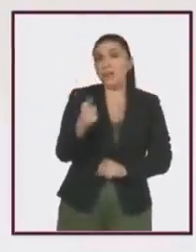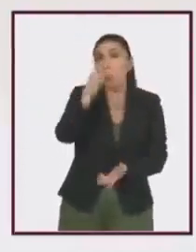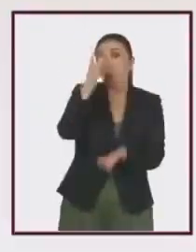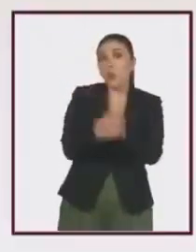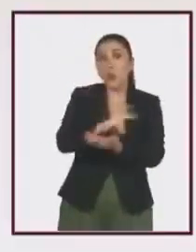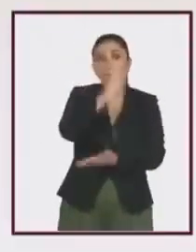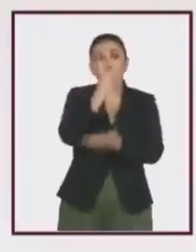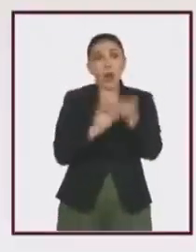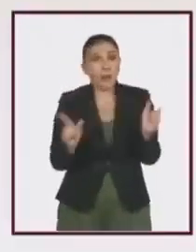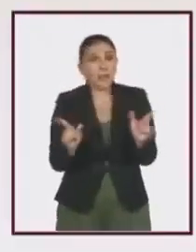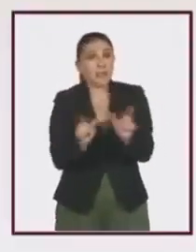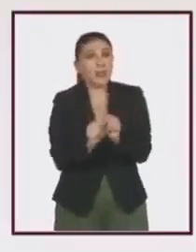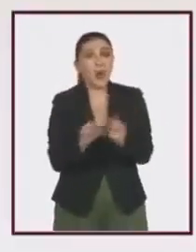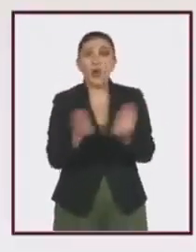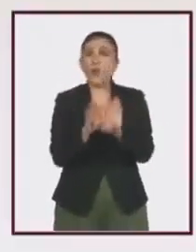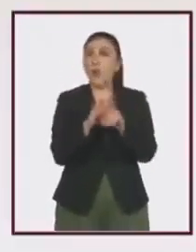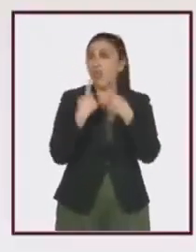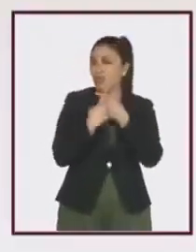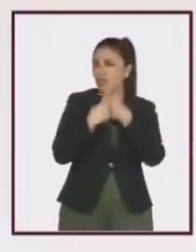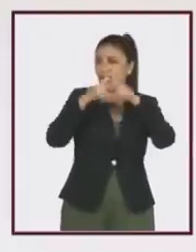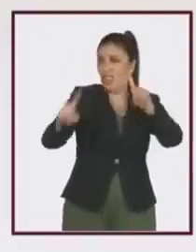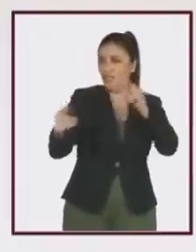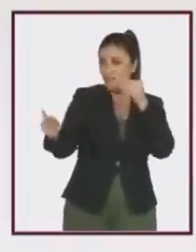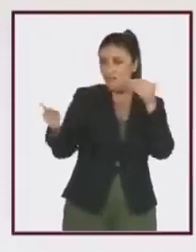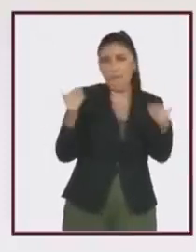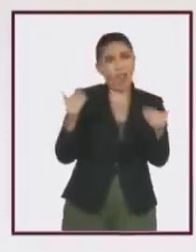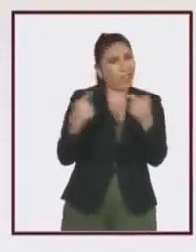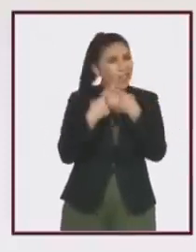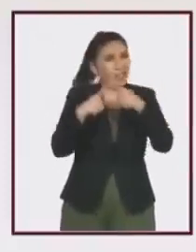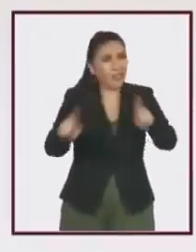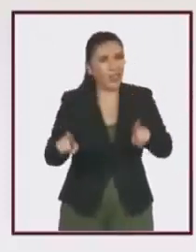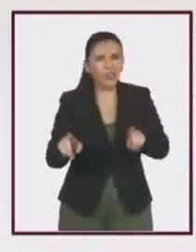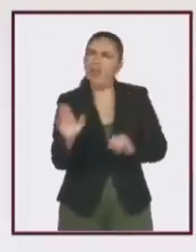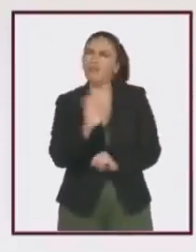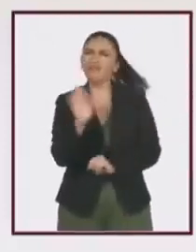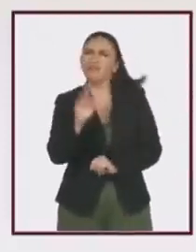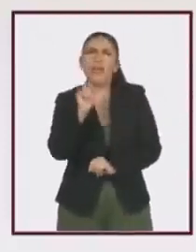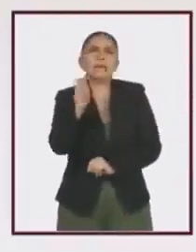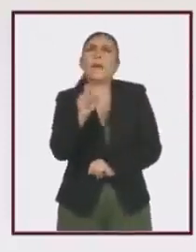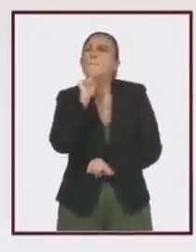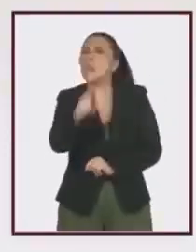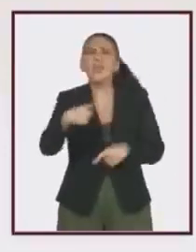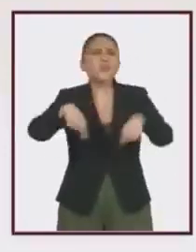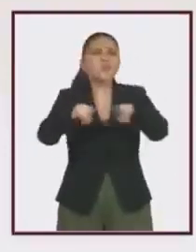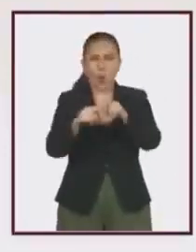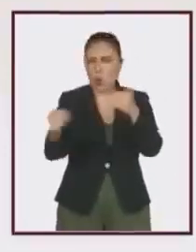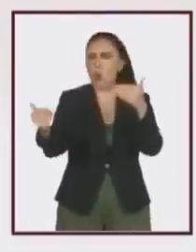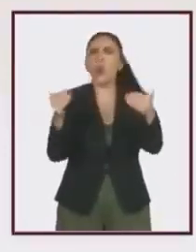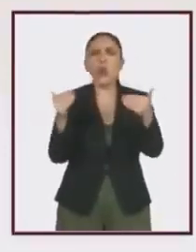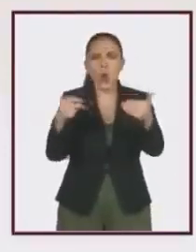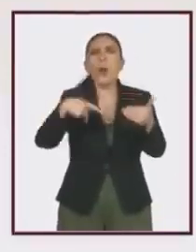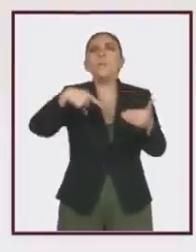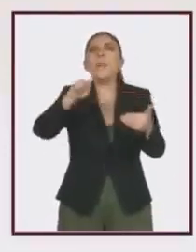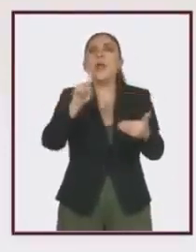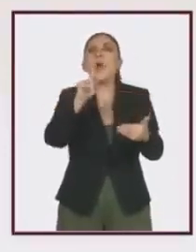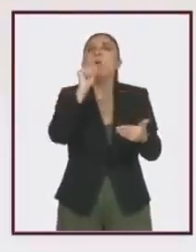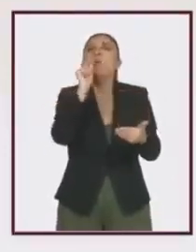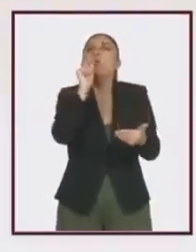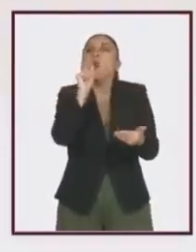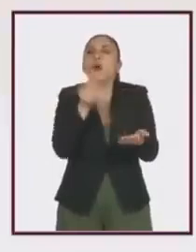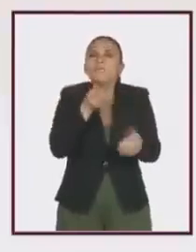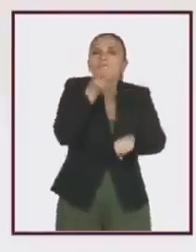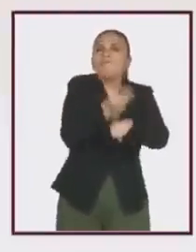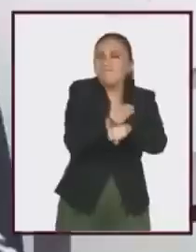programas sintéticos totalmente distintos, serán básicamente los mismos con algunas precisiones.